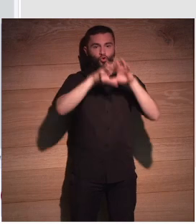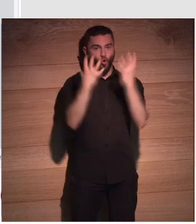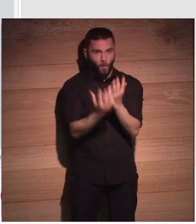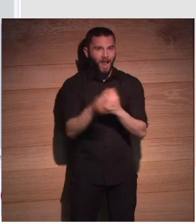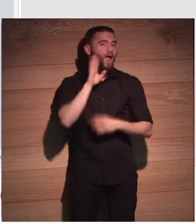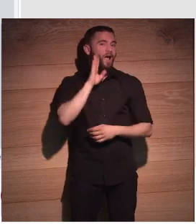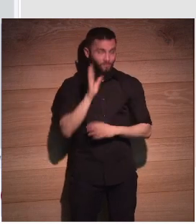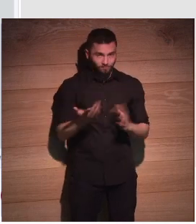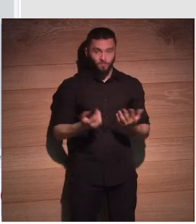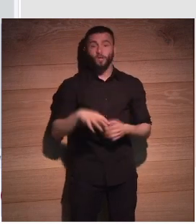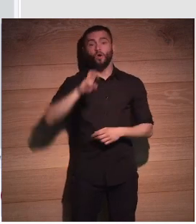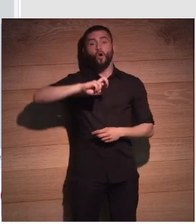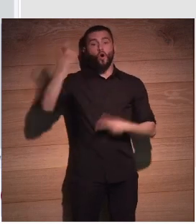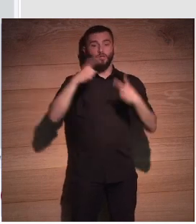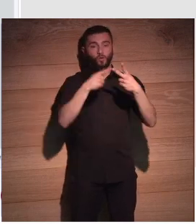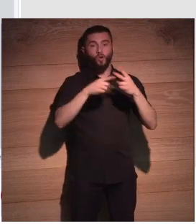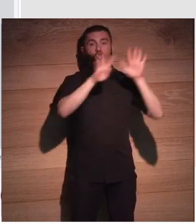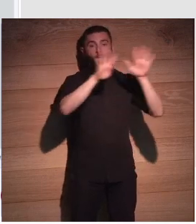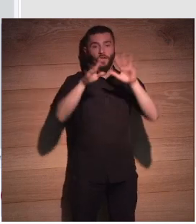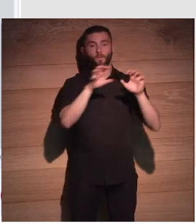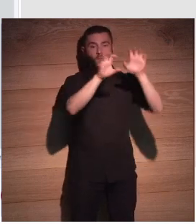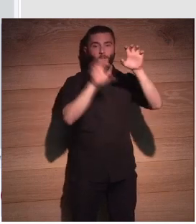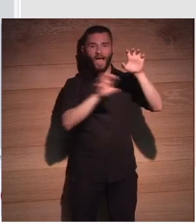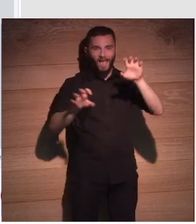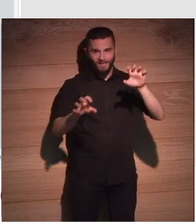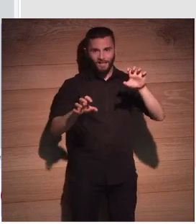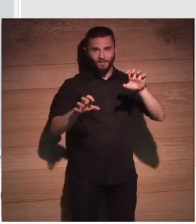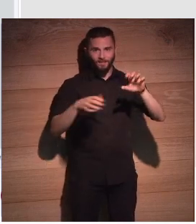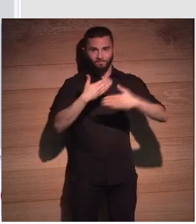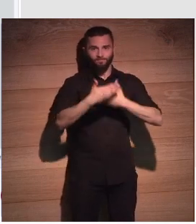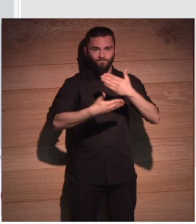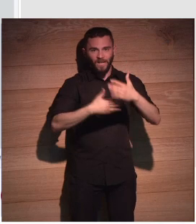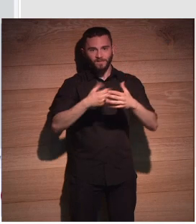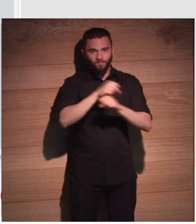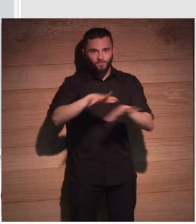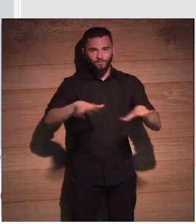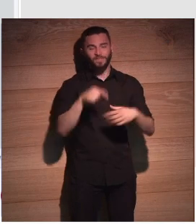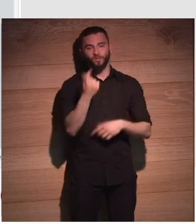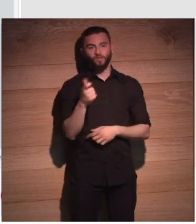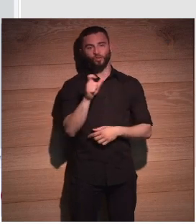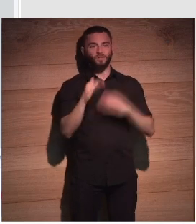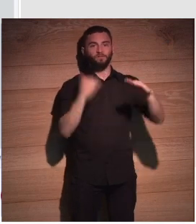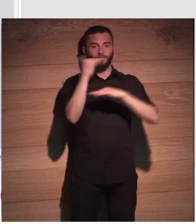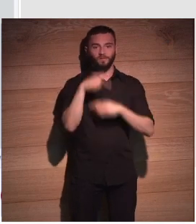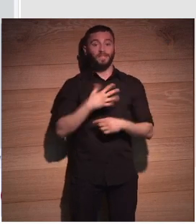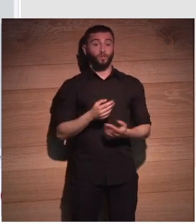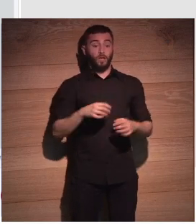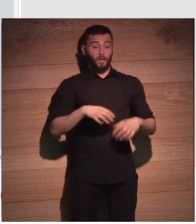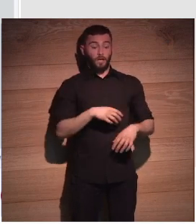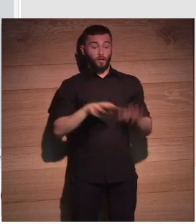decía, y otro es sobre 99 países, un poco más expansivo, que es solo sobre coste de acceso, ¿vale? El que hacemos sobre el sur global en